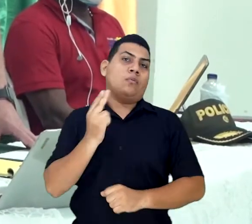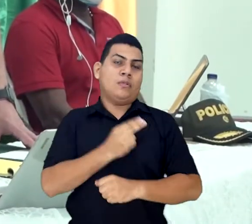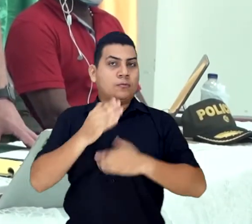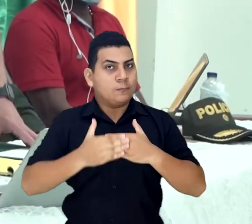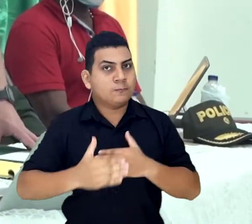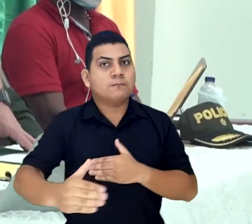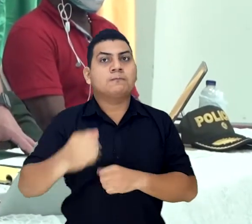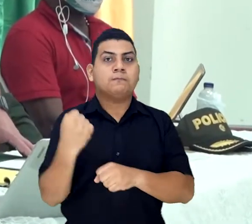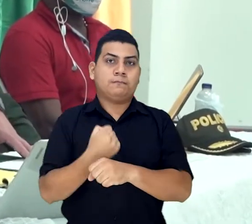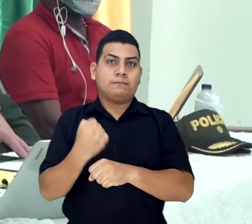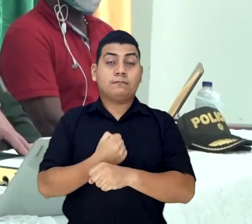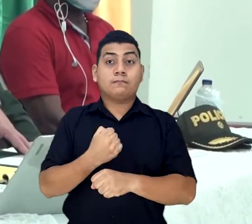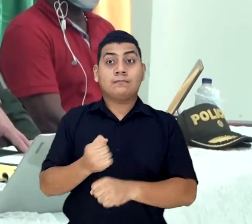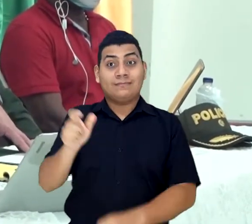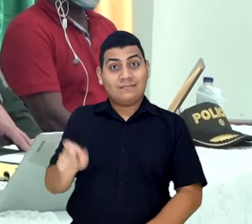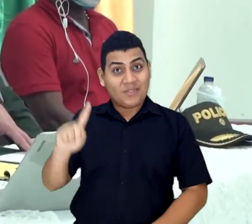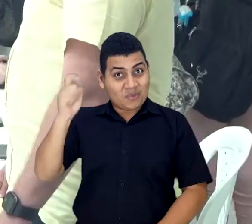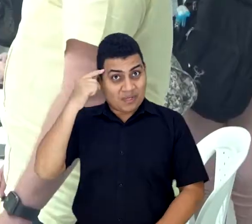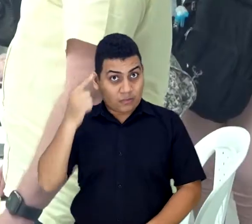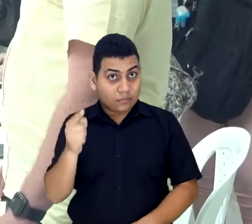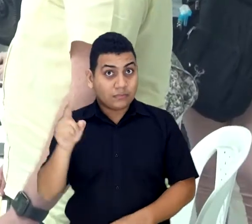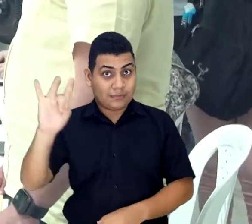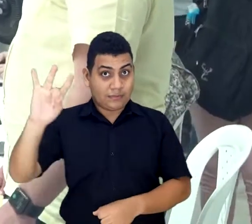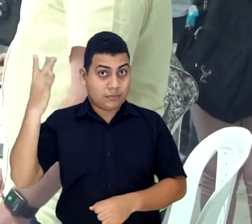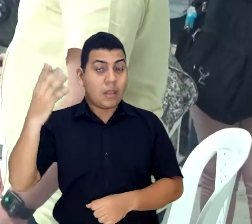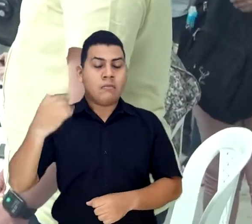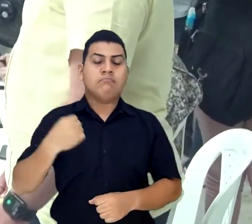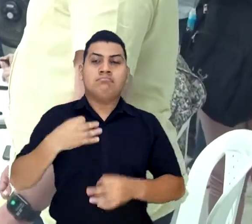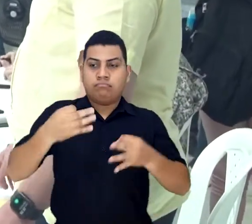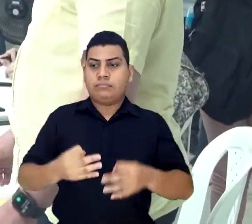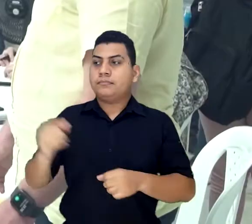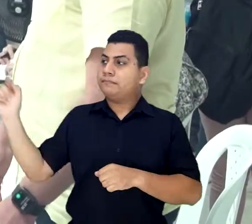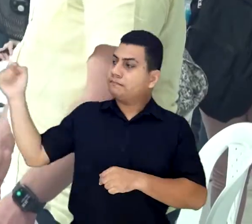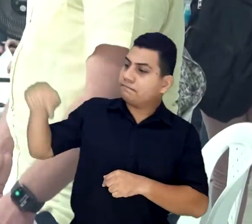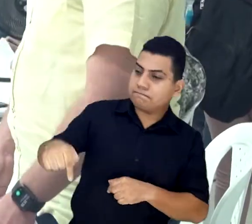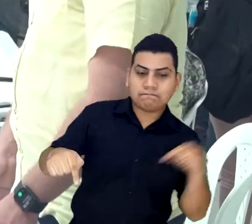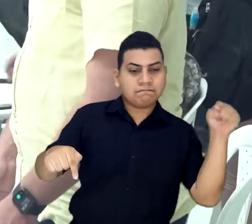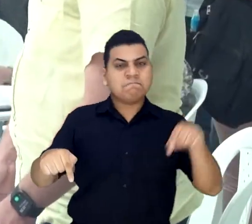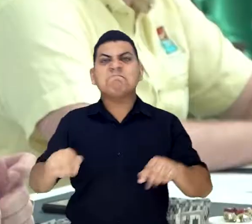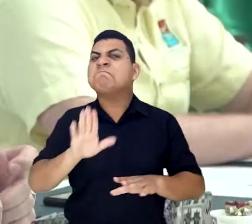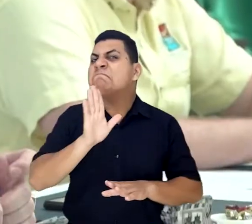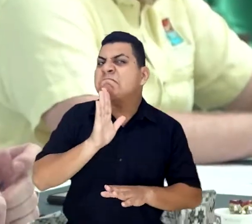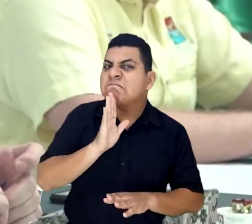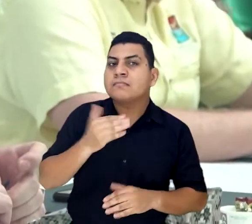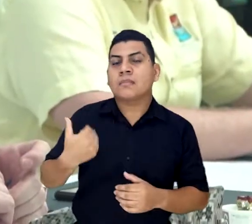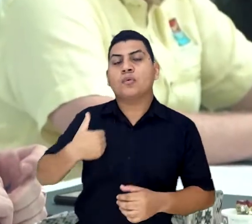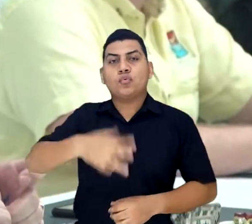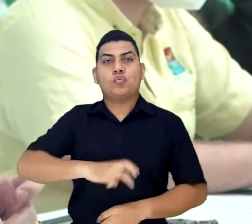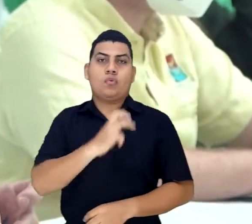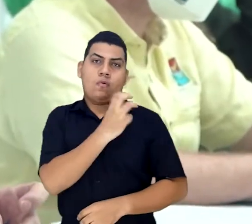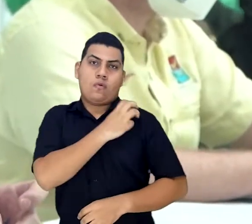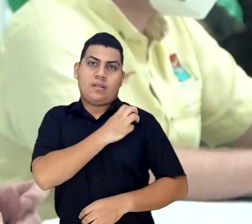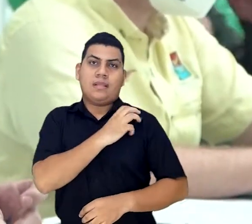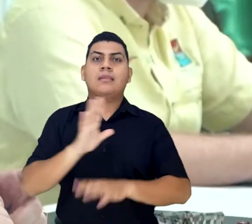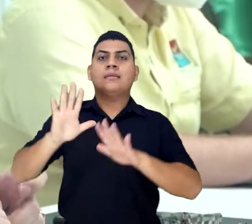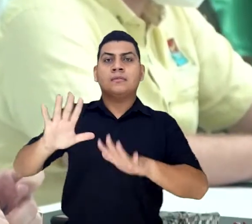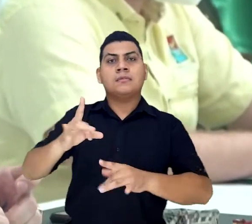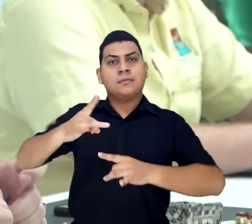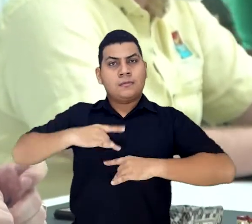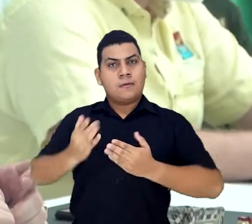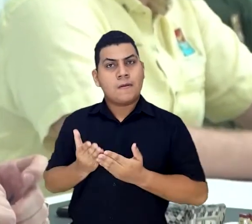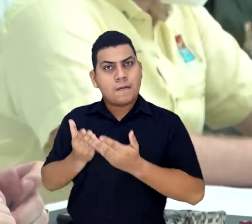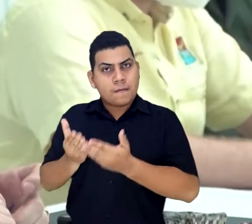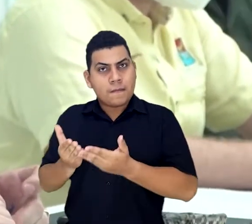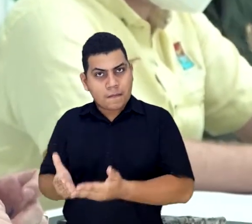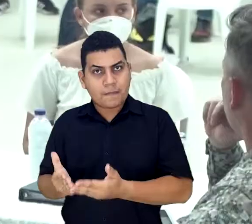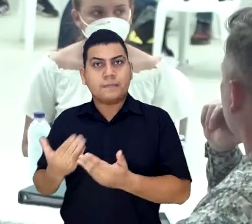sucreños, Héctor Olimpo Espinosa Oliver, resaltó la presencia en el evento del almirante Juan Ricardo Rosso Obregón, comandante de la